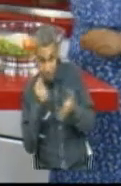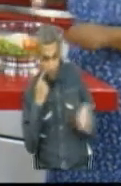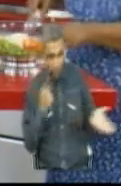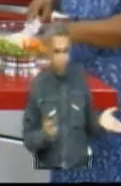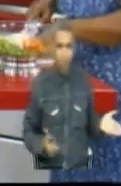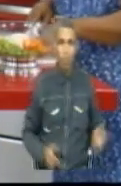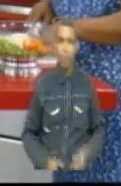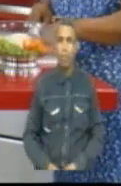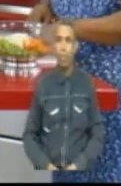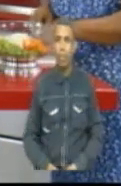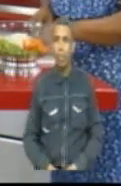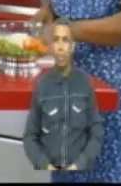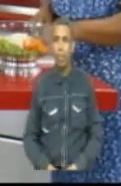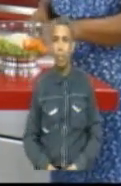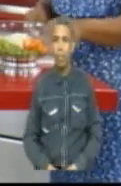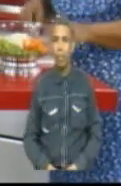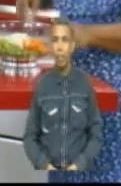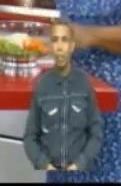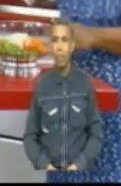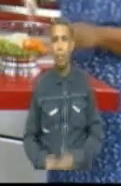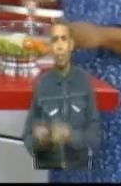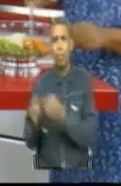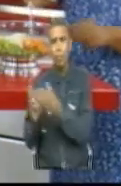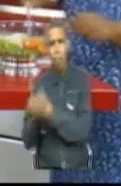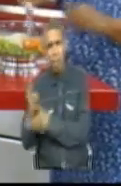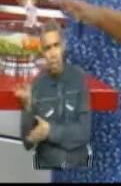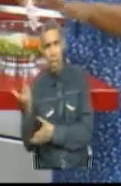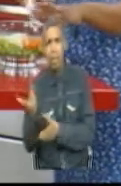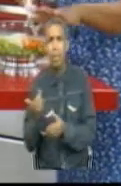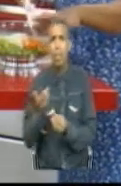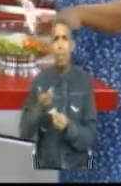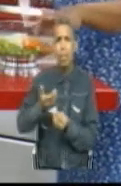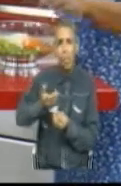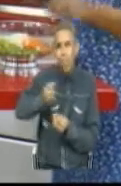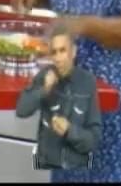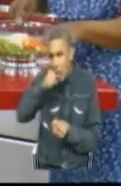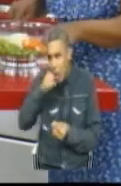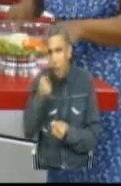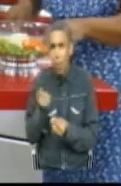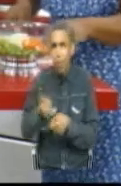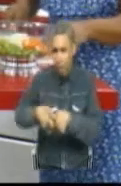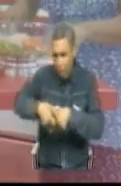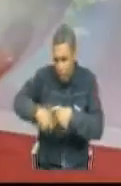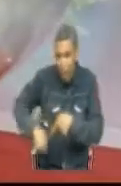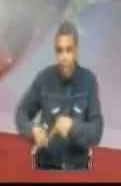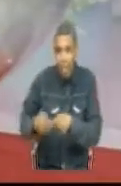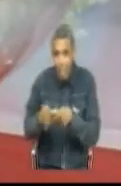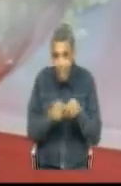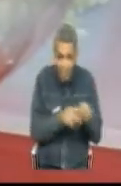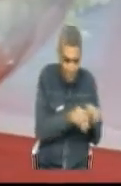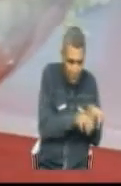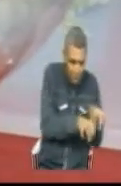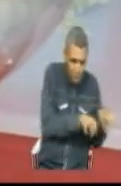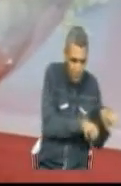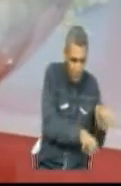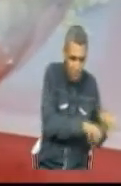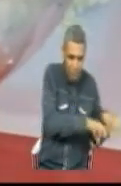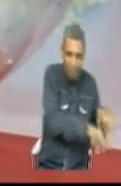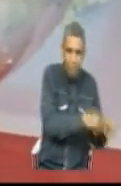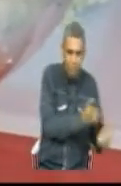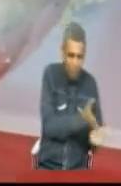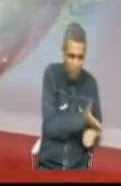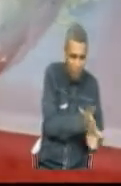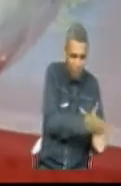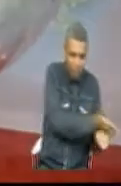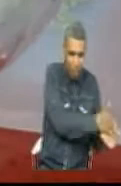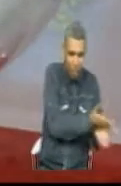por un lado el perejil y por otro lado la zanahoria por otro lado el más tierno por otro lado la arveja y por otro lado la cebolla porque así